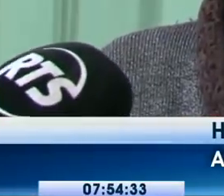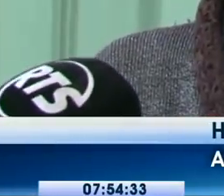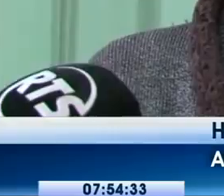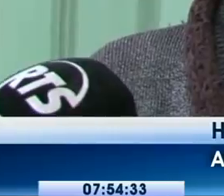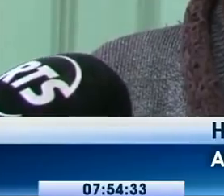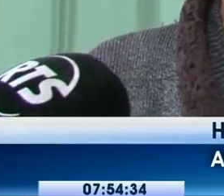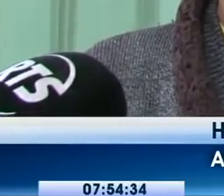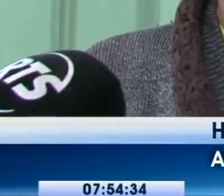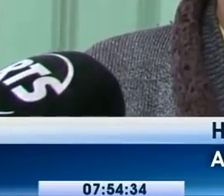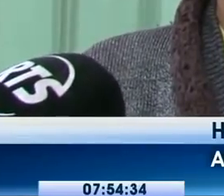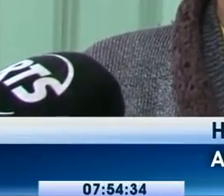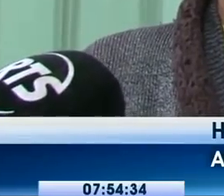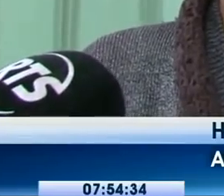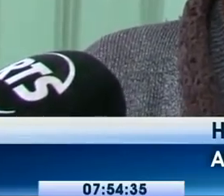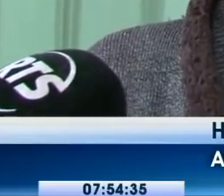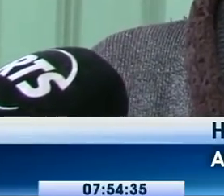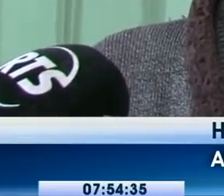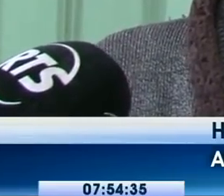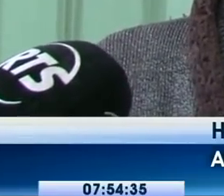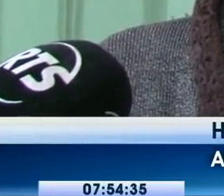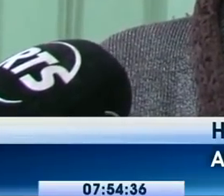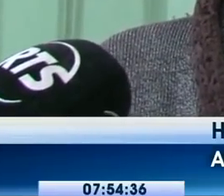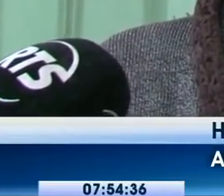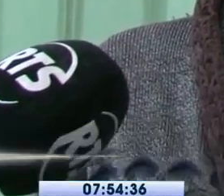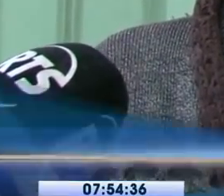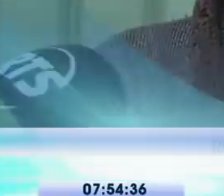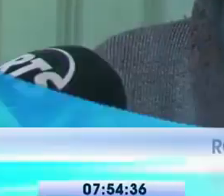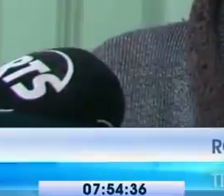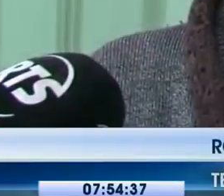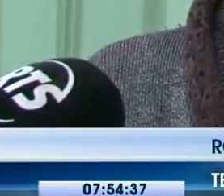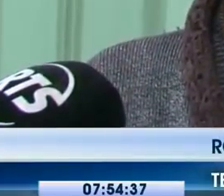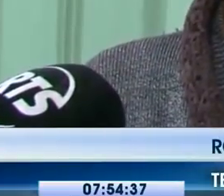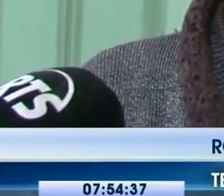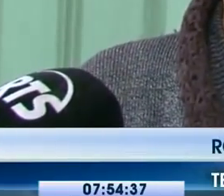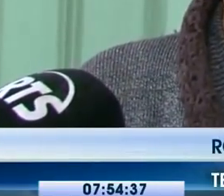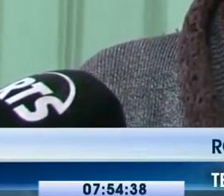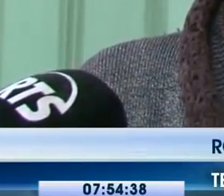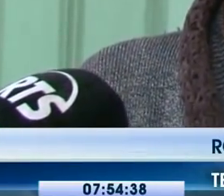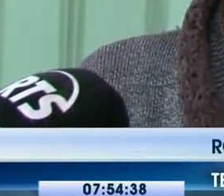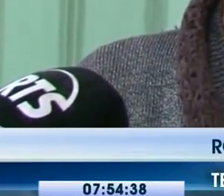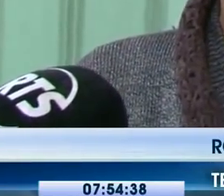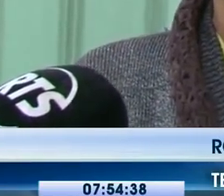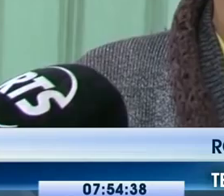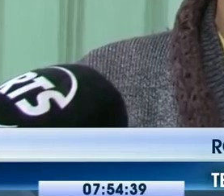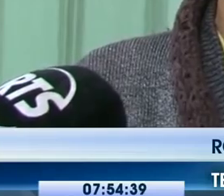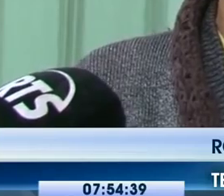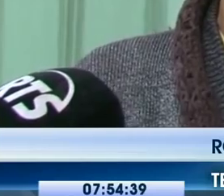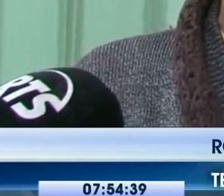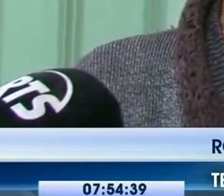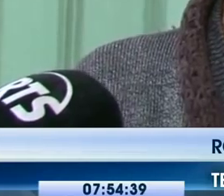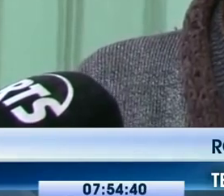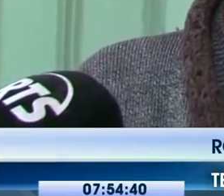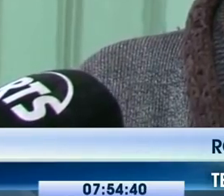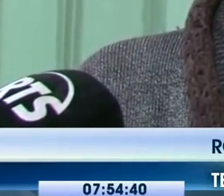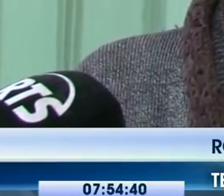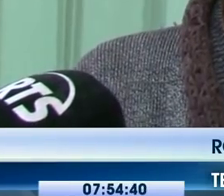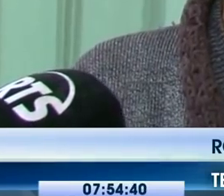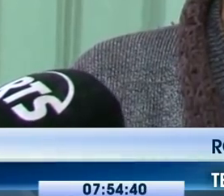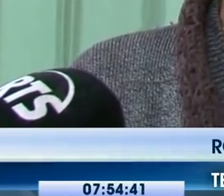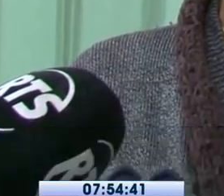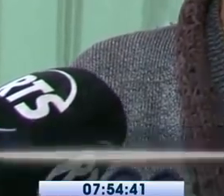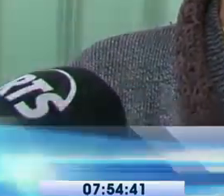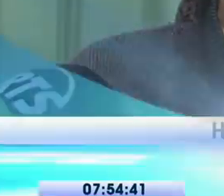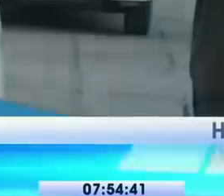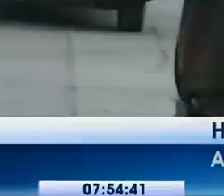a veces no se sabe, y eso con el tiempo llega a fluir. También puede ser cuestión del amor, alguna